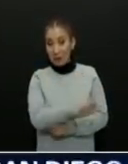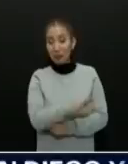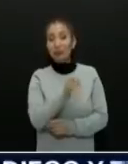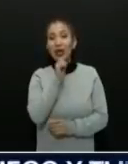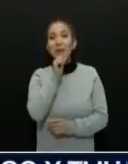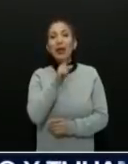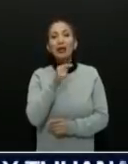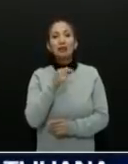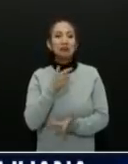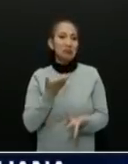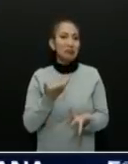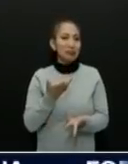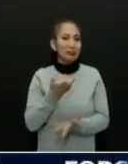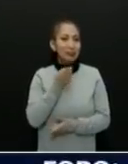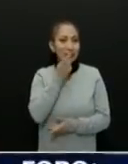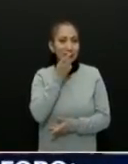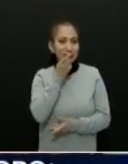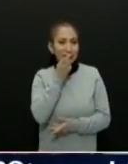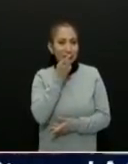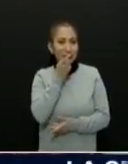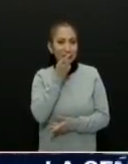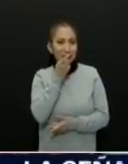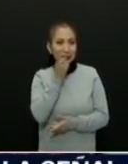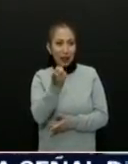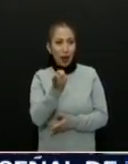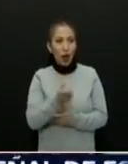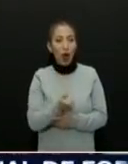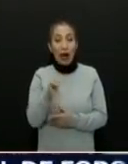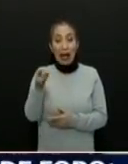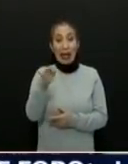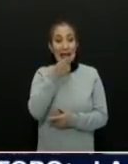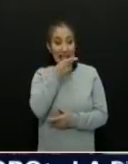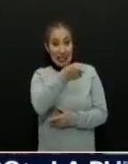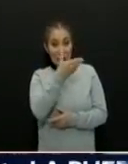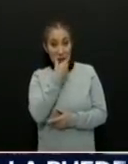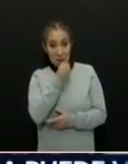También tengo que decir que dijo no